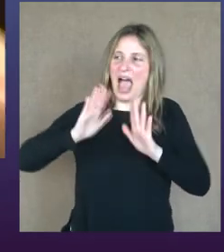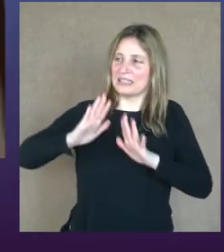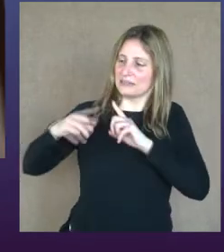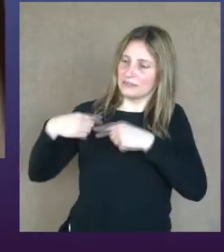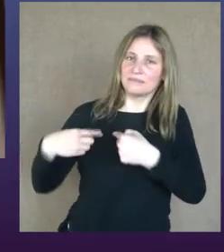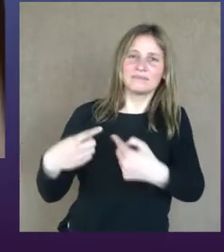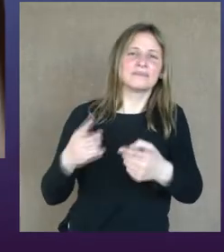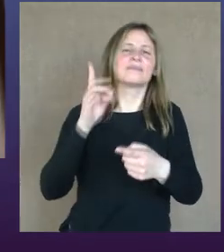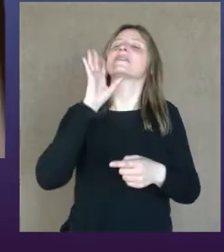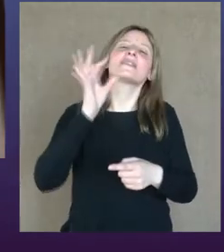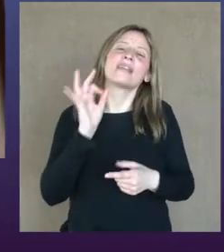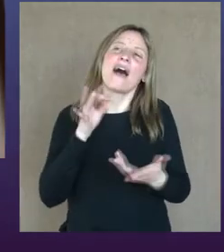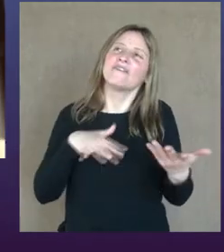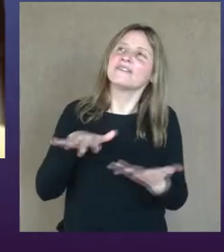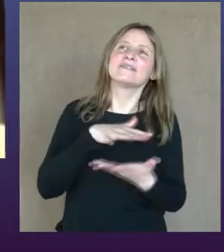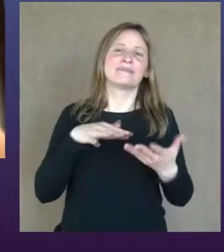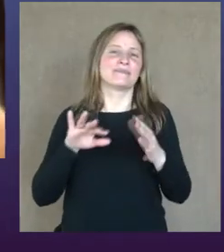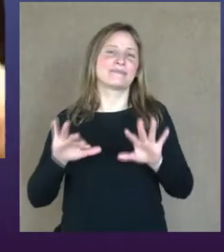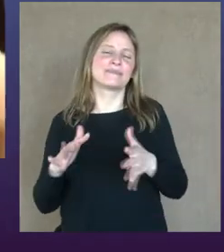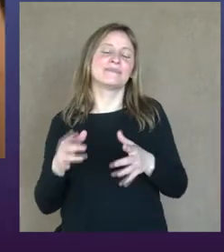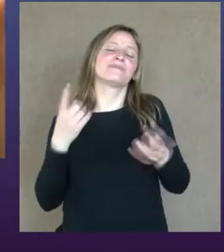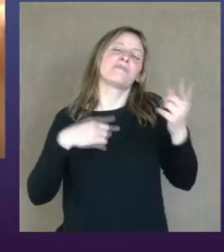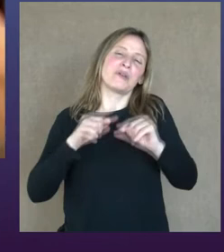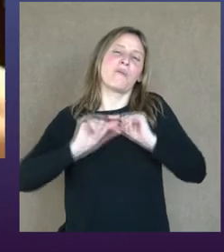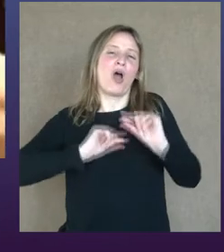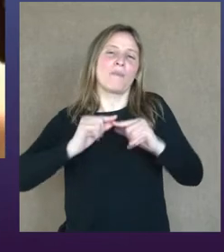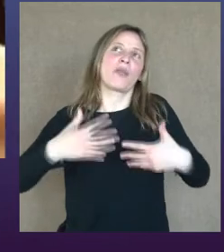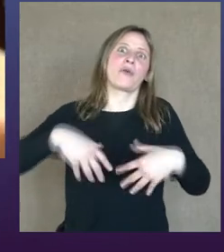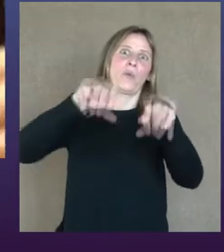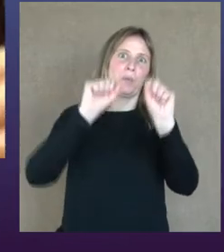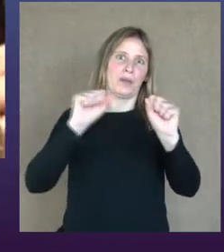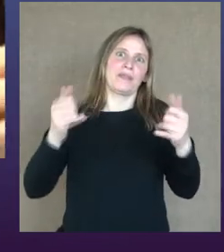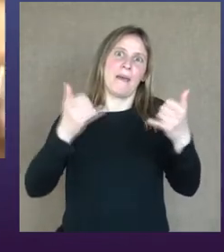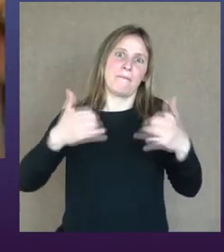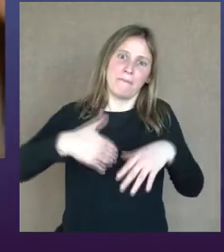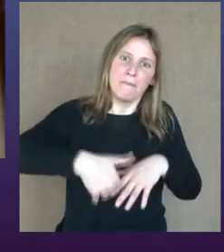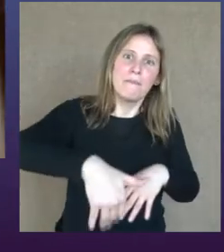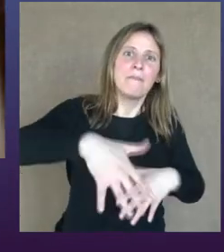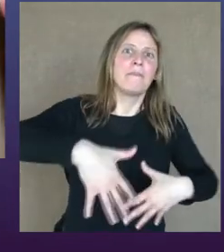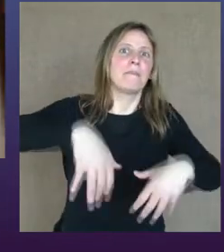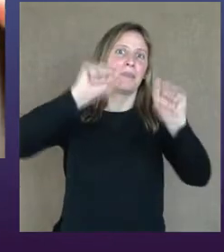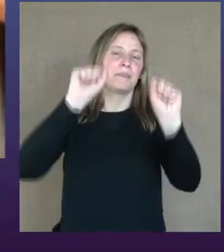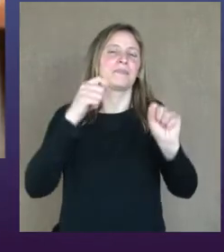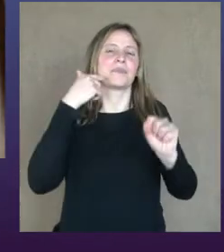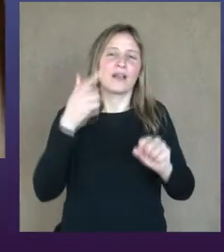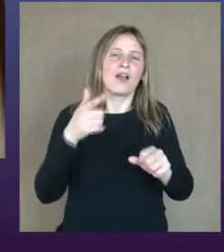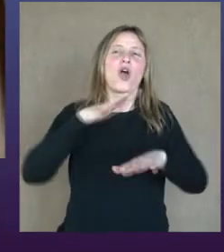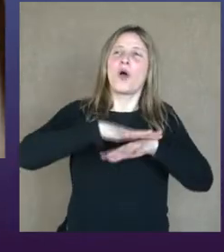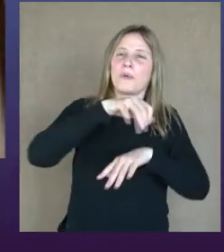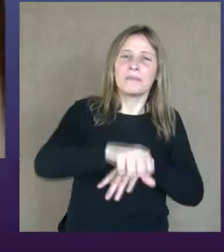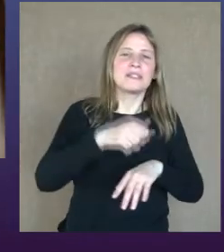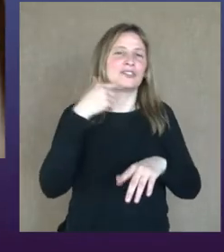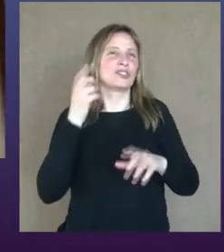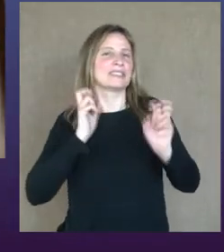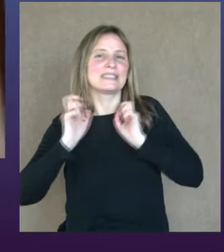así, sabía lo que significaba, pero bueno, uno lo va descubriendo con el tiempo, enfrentándose a